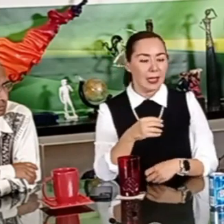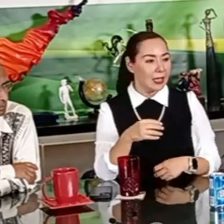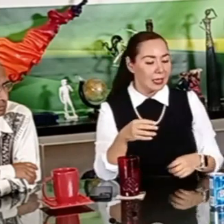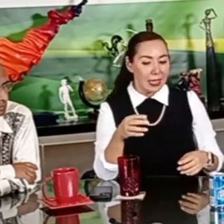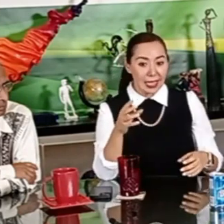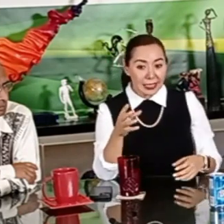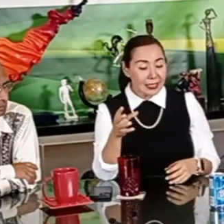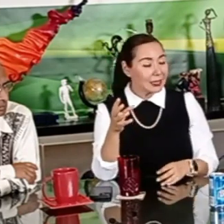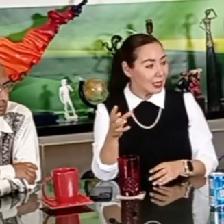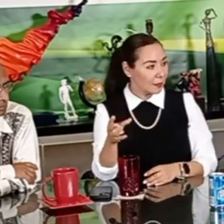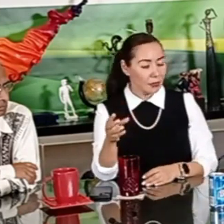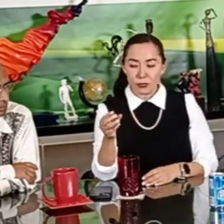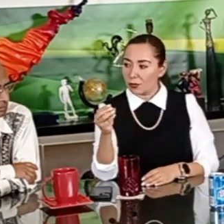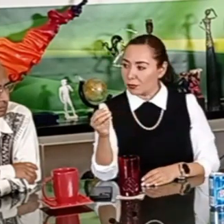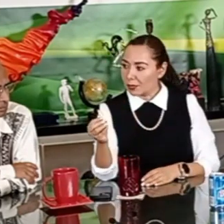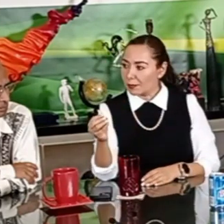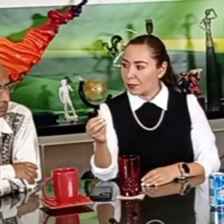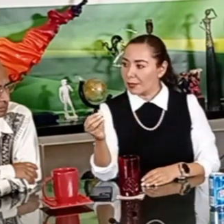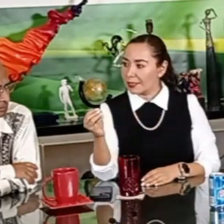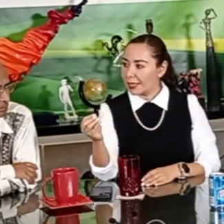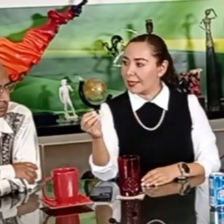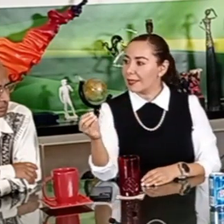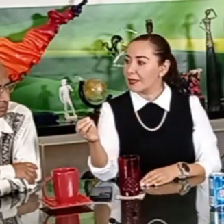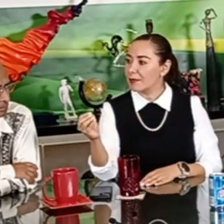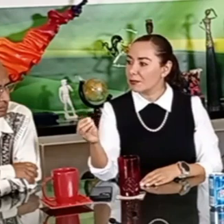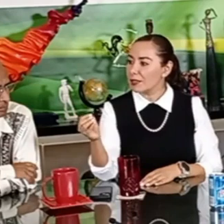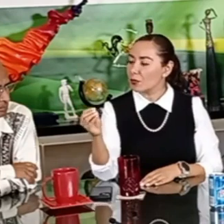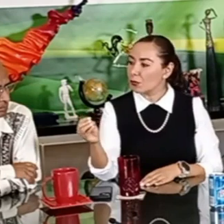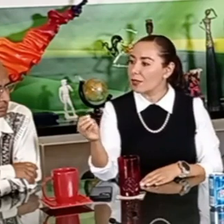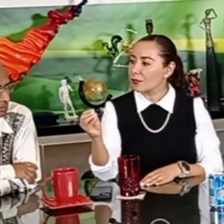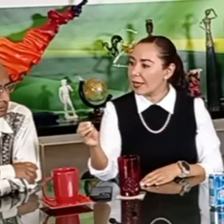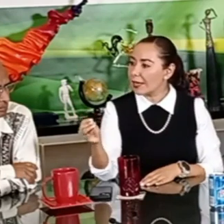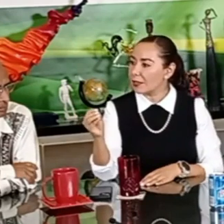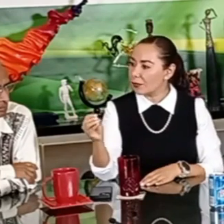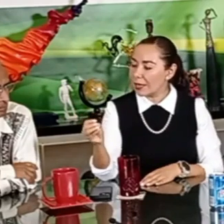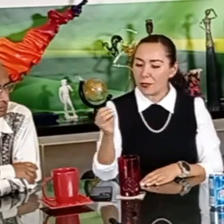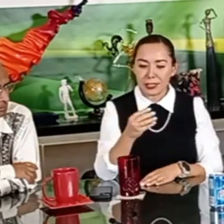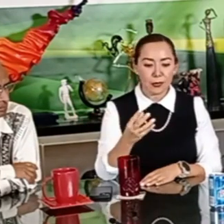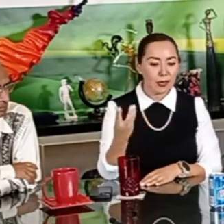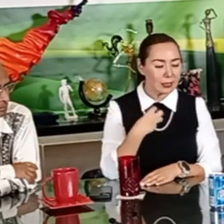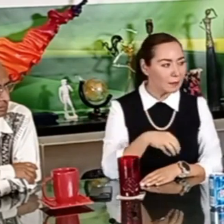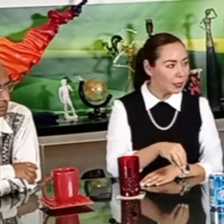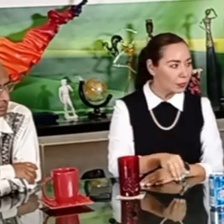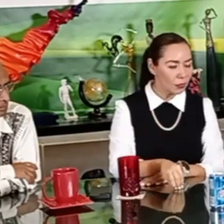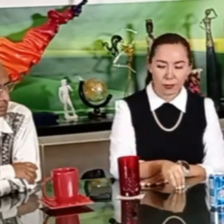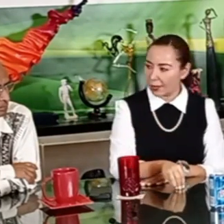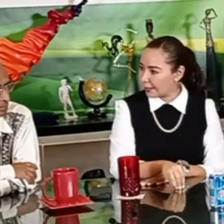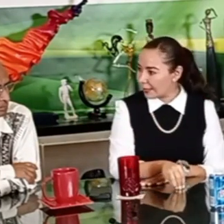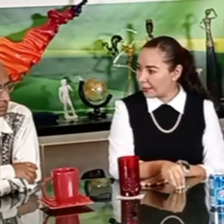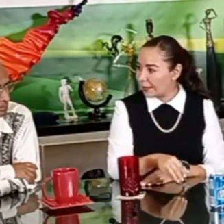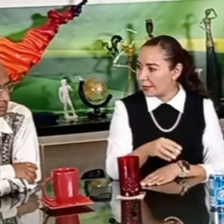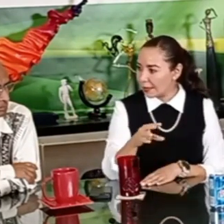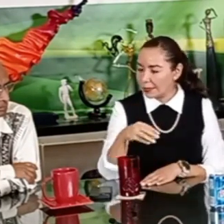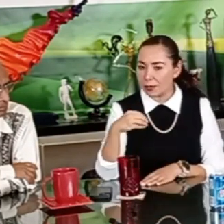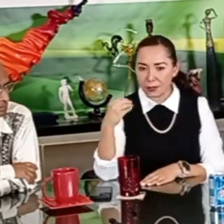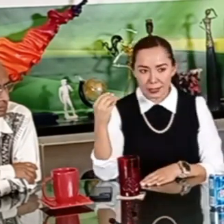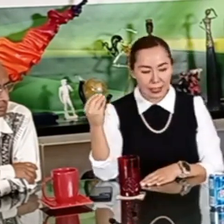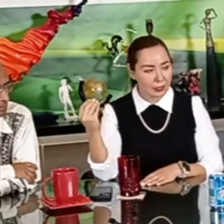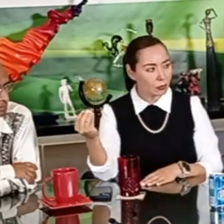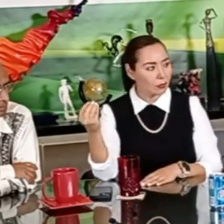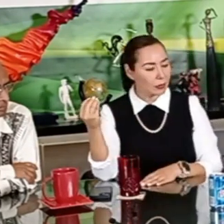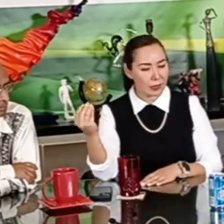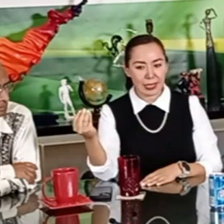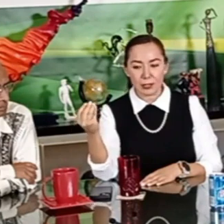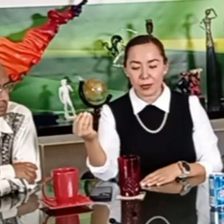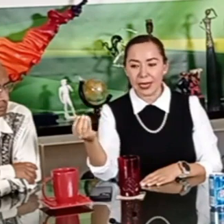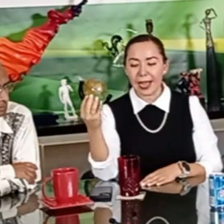es. Este término es un concepto que sale desde el mismo Instituto Nacional Electoral, no es algo que se inventó aquí, claro, es algo que